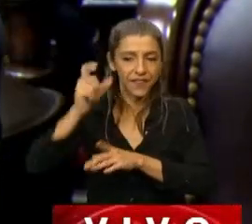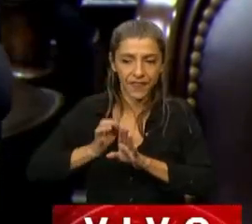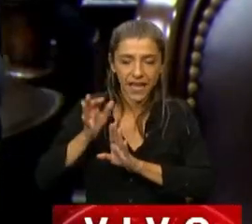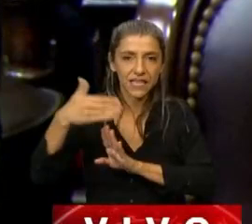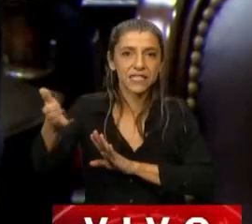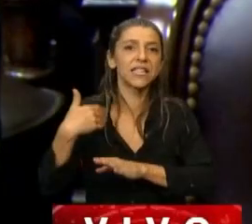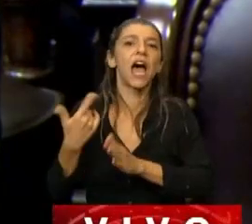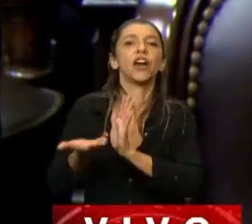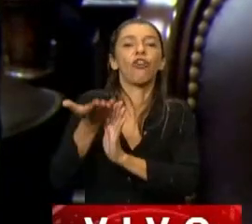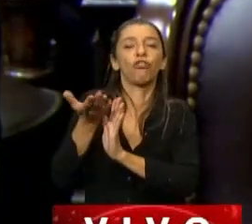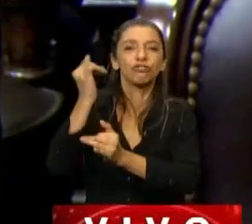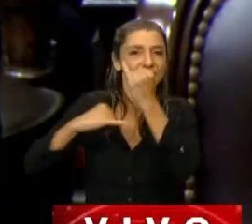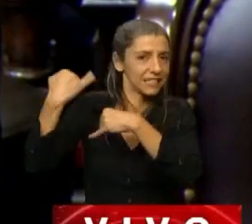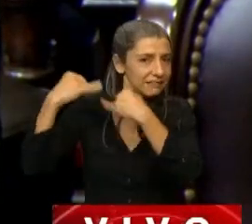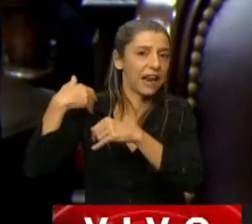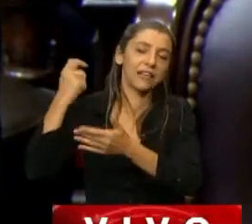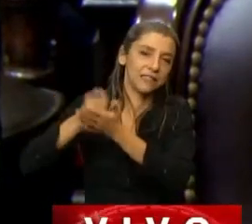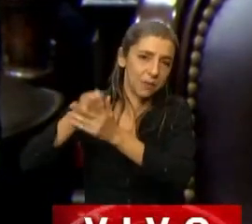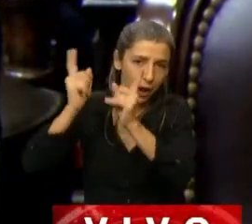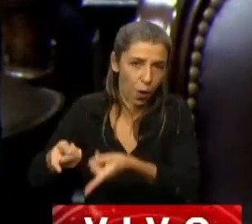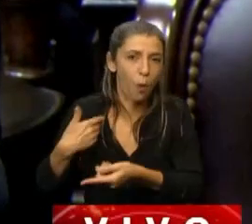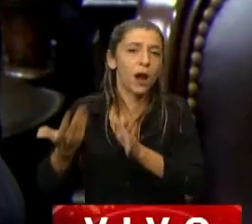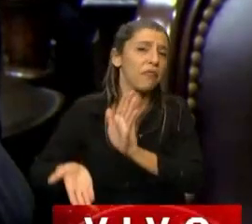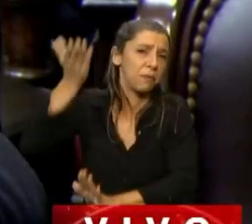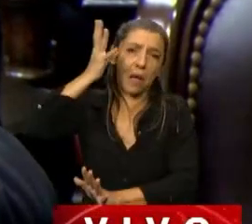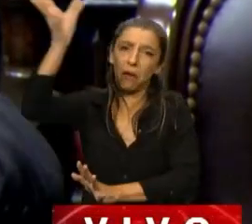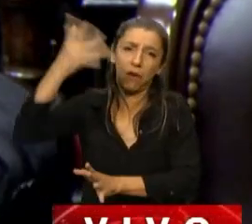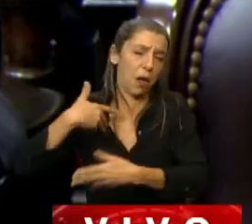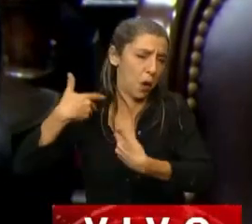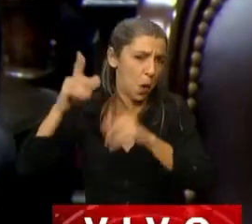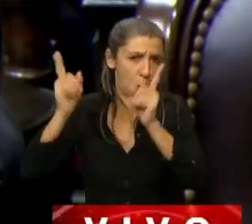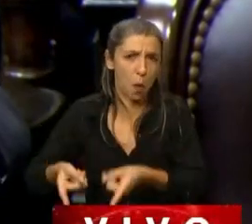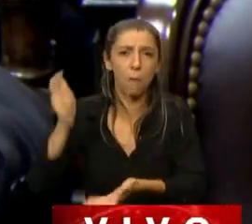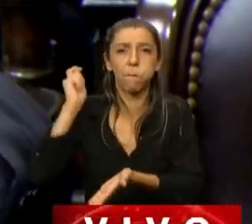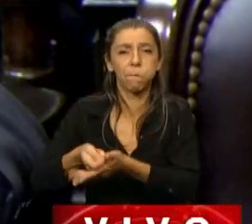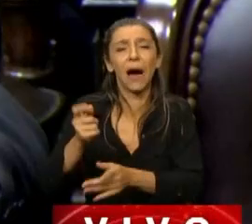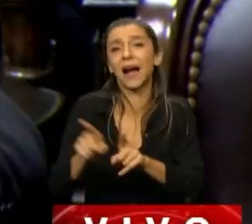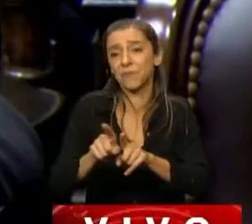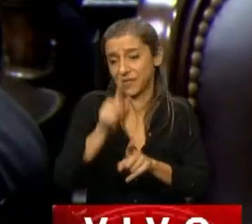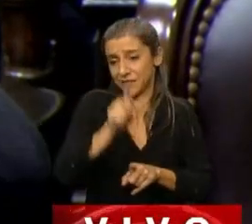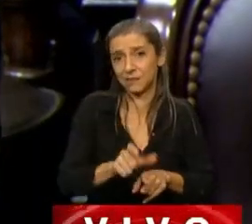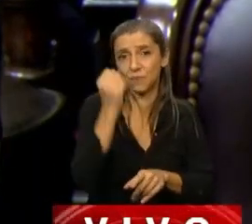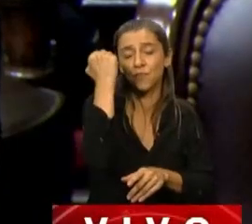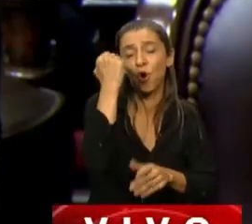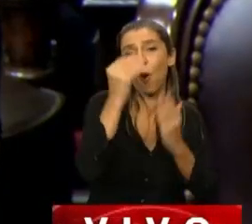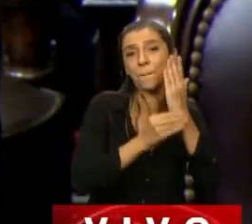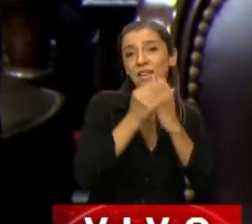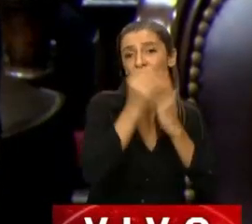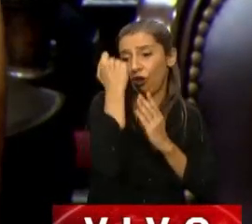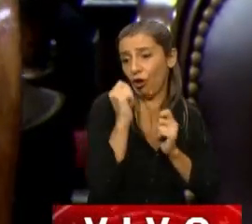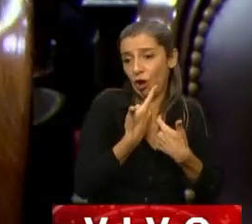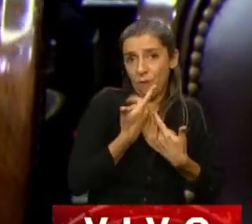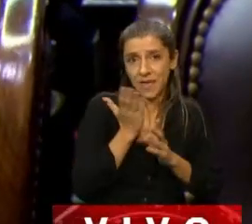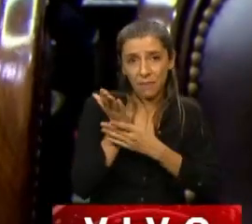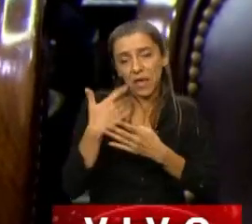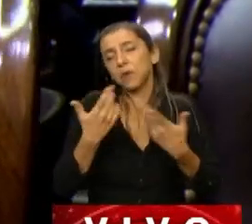capital, de intereses, ni siquiera de las sobretasas injustas que insistió nuestro ministro de Economía. Estoy seguro que el presidente de la